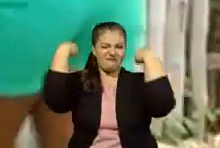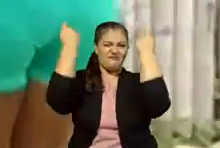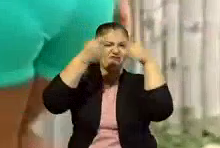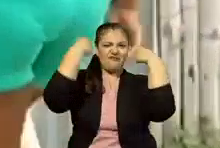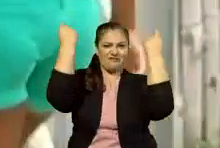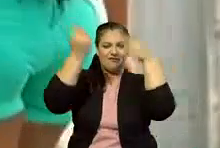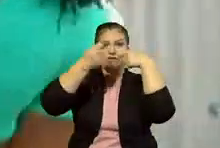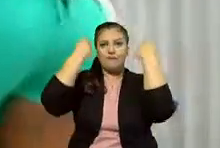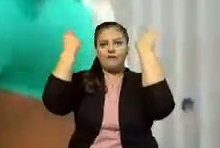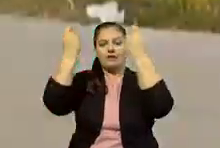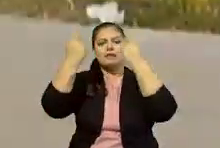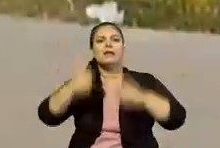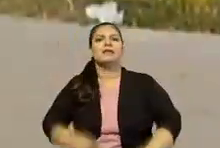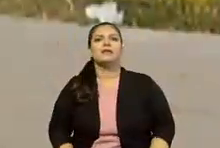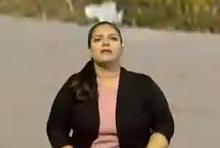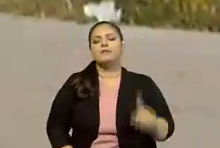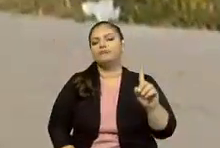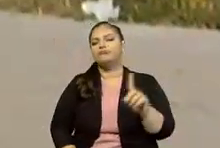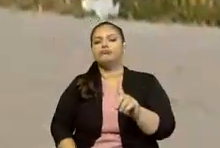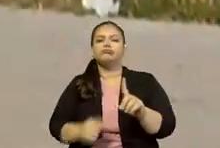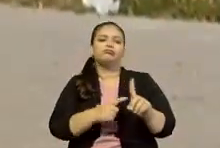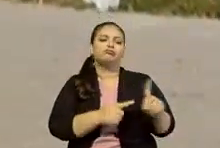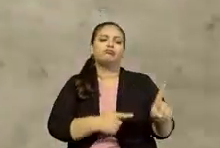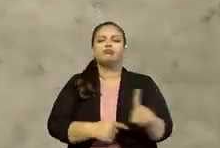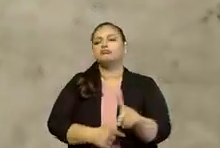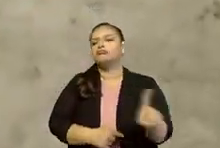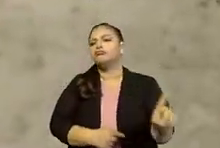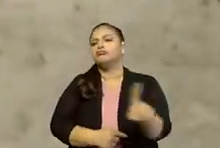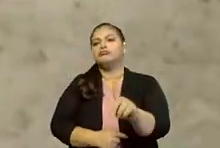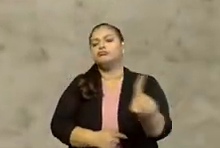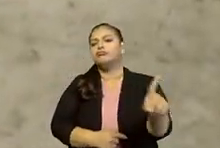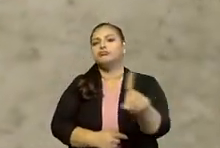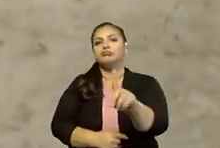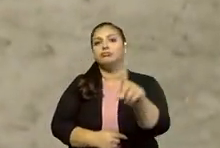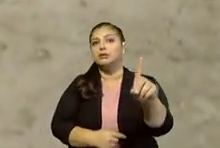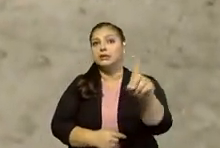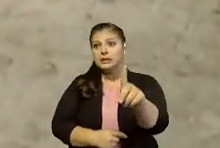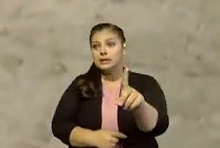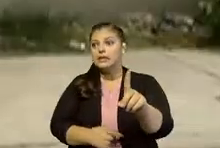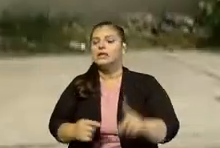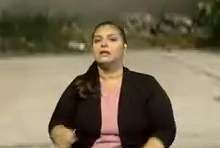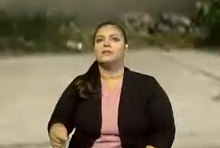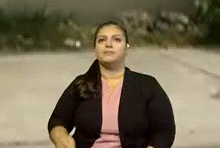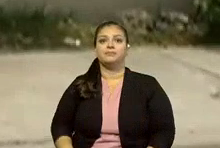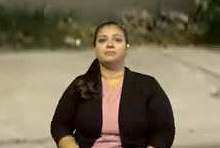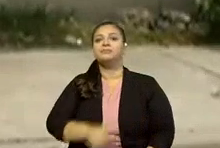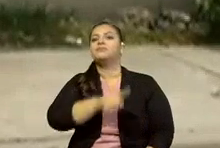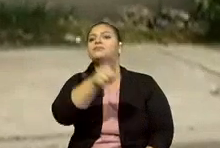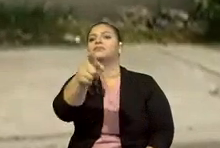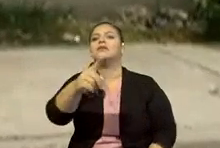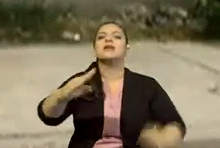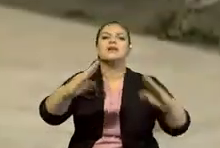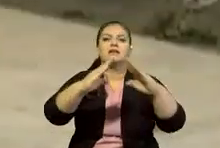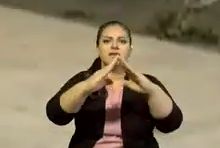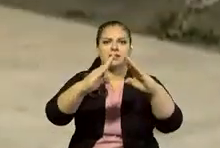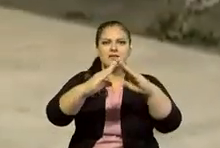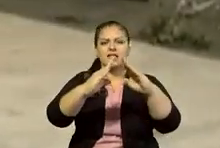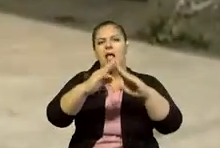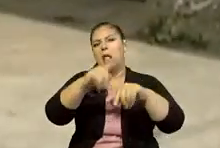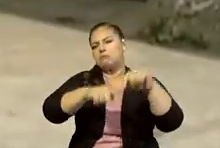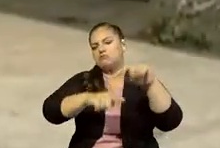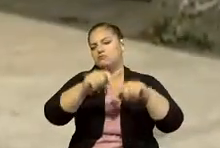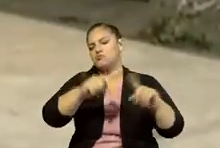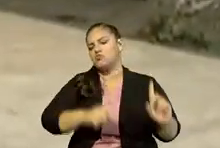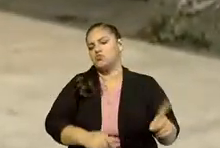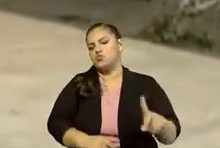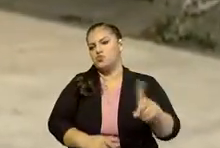cooperativa Independencia 1 en la isla Trinitaria. Caminó unos cuantos metros hasta llegar a la casa de una comadre. En dicho